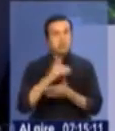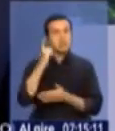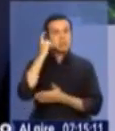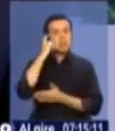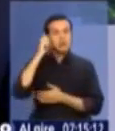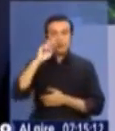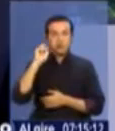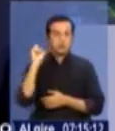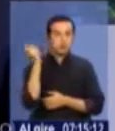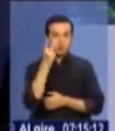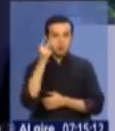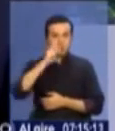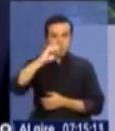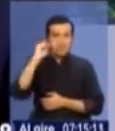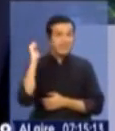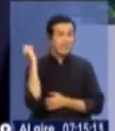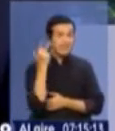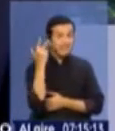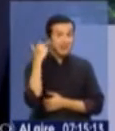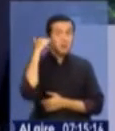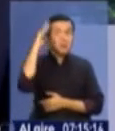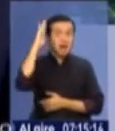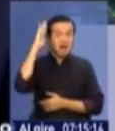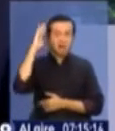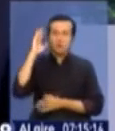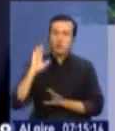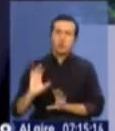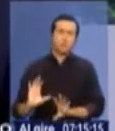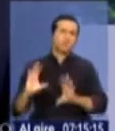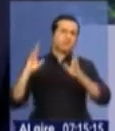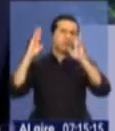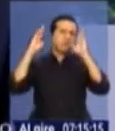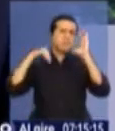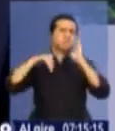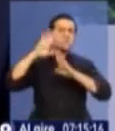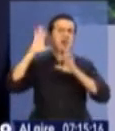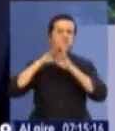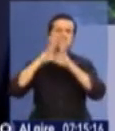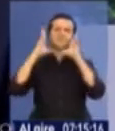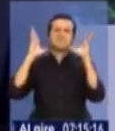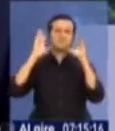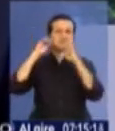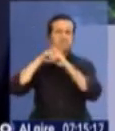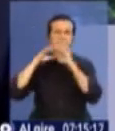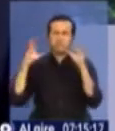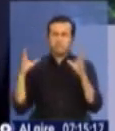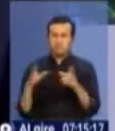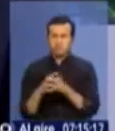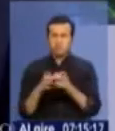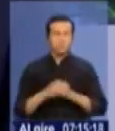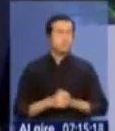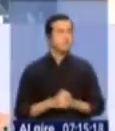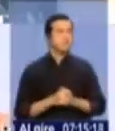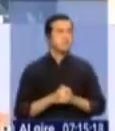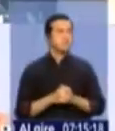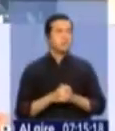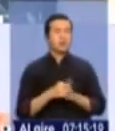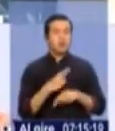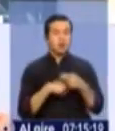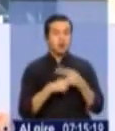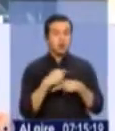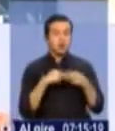el tercero mucho más va a ser más fuerte la convocatoria los encadenamientos son importantes